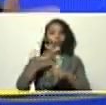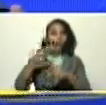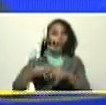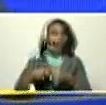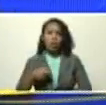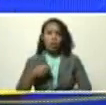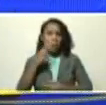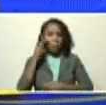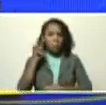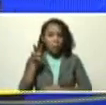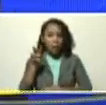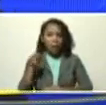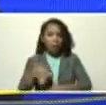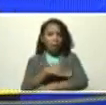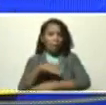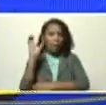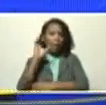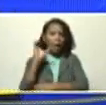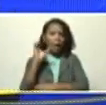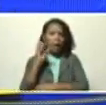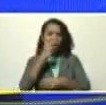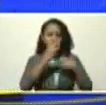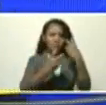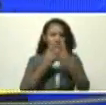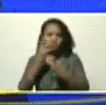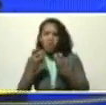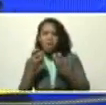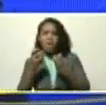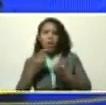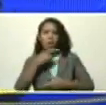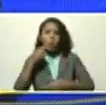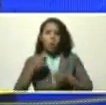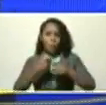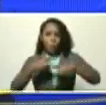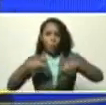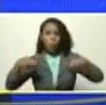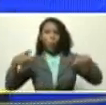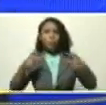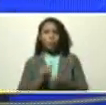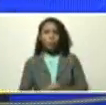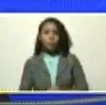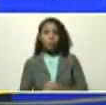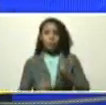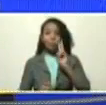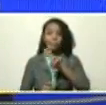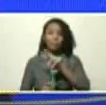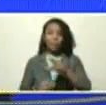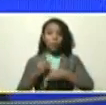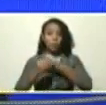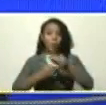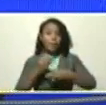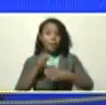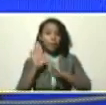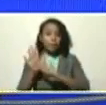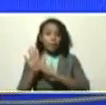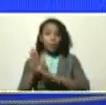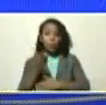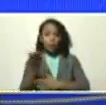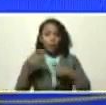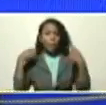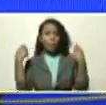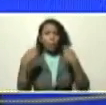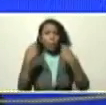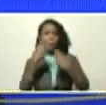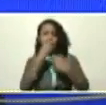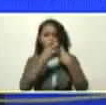Caracas, turistas rusos. Y eso lo que va a hacer es crecer el turismo. Señor canciller, usted que es promotor del